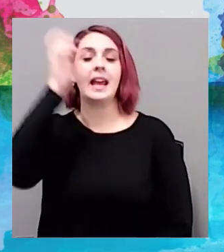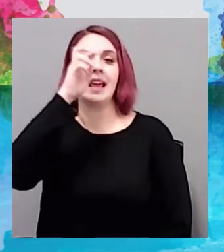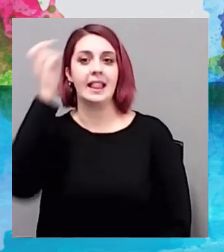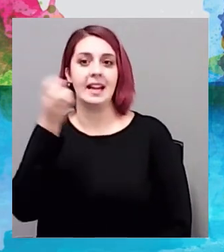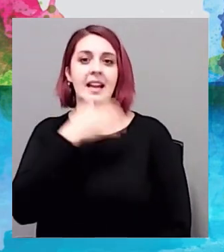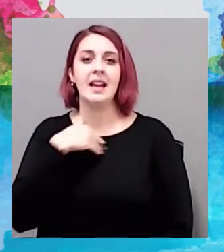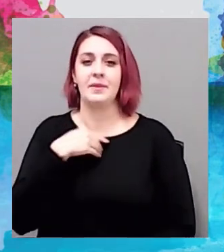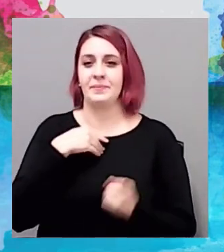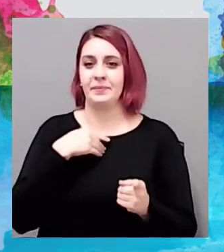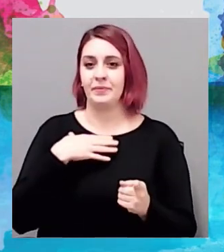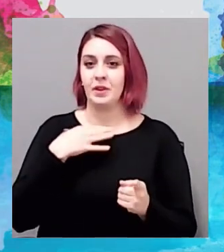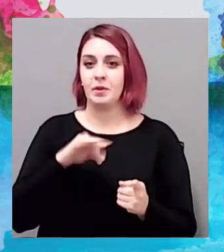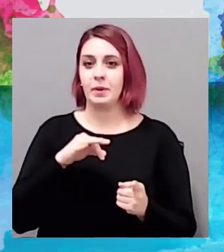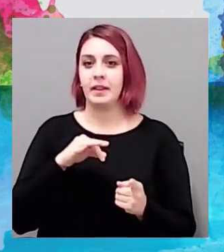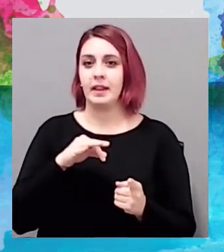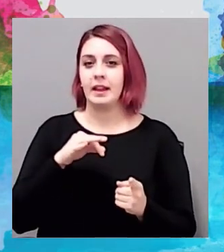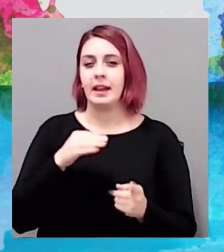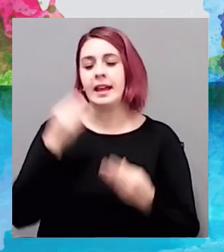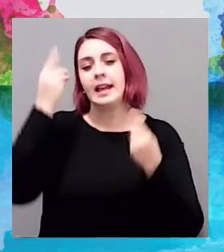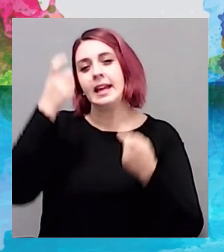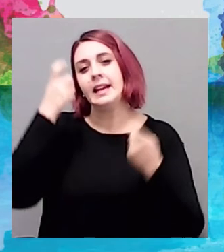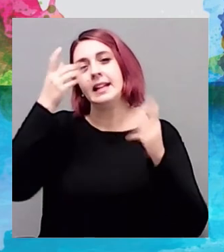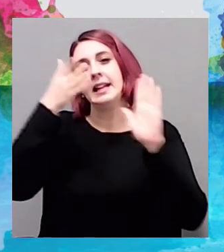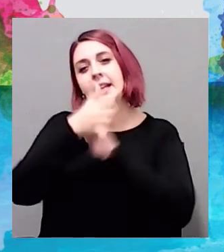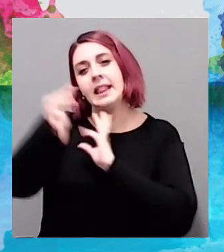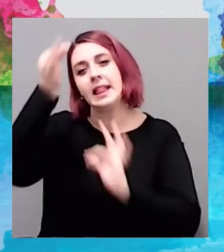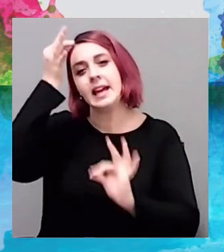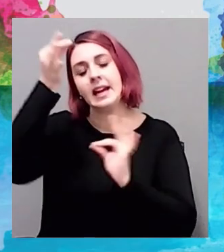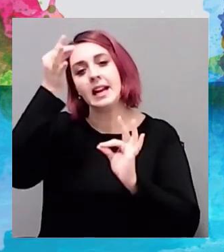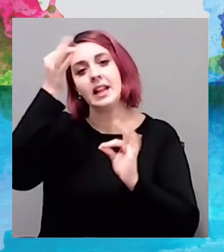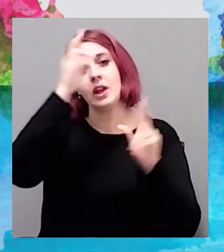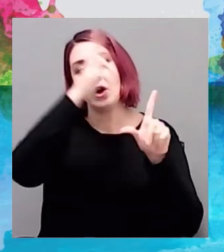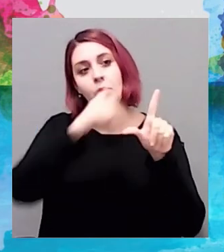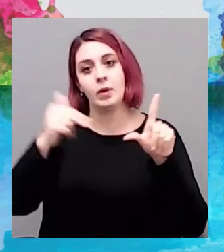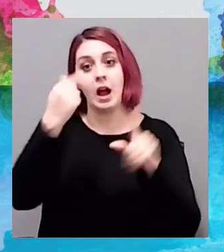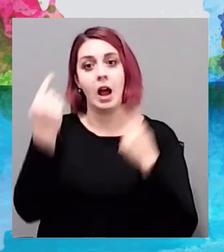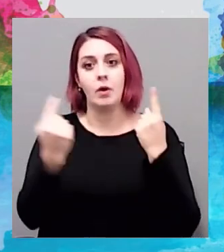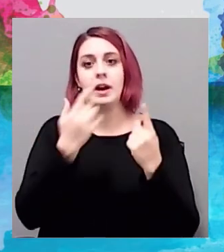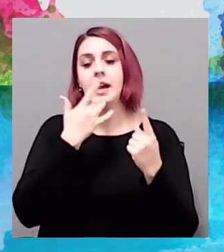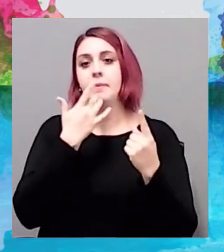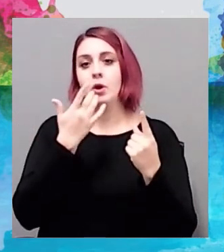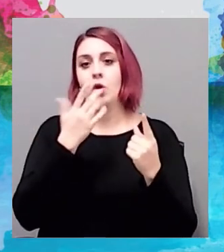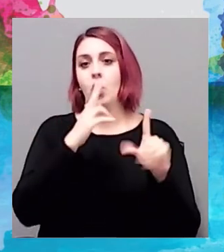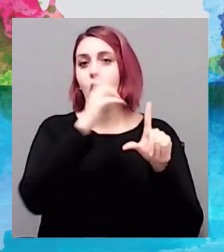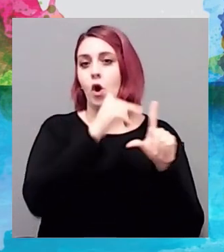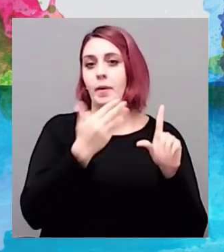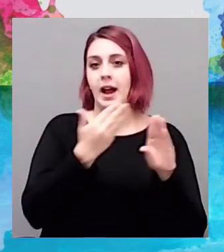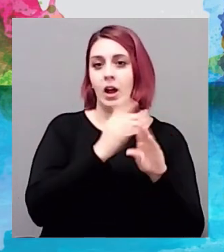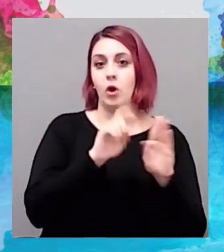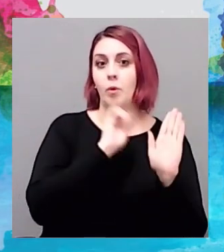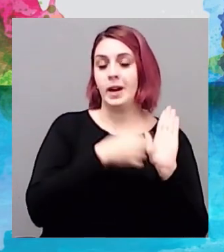que o bien tratarais de intentar hacer una descripción de alguna de las obras que hemos visto, tanto de la obra que he enseñado completa